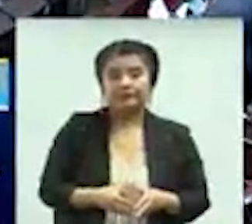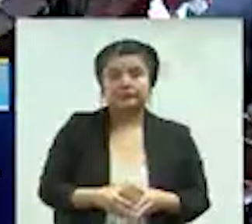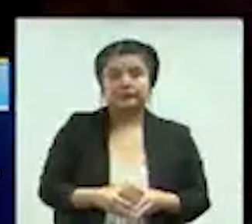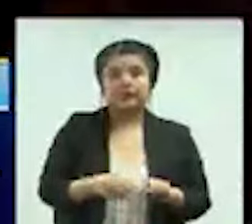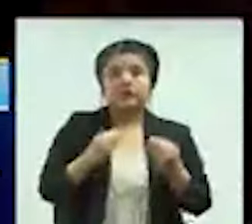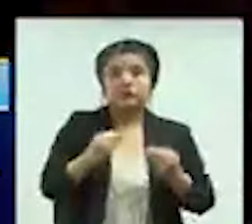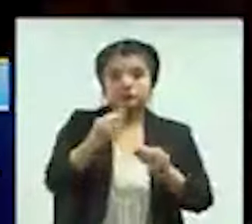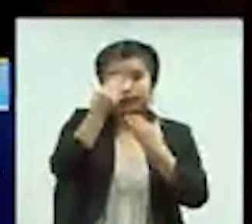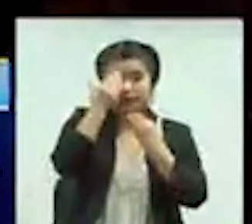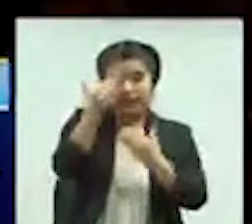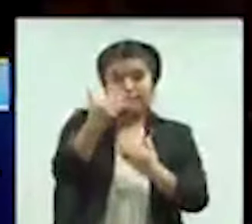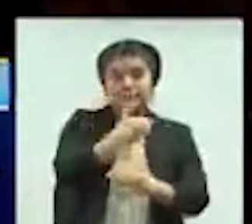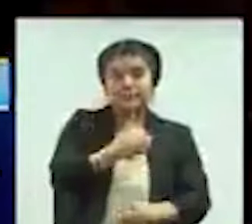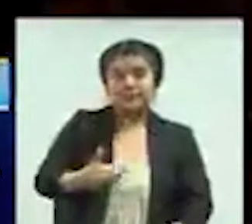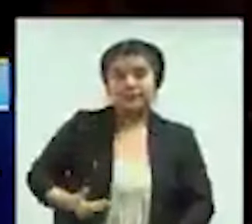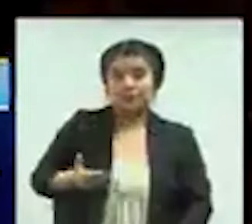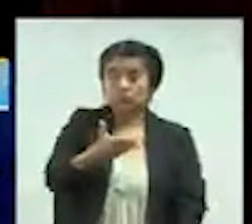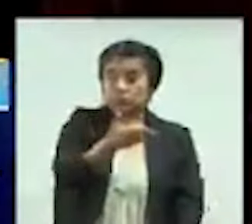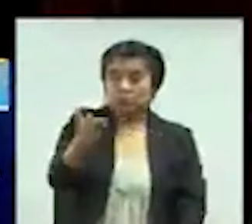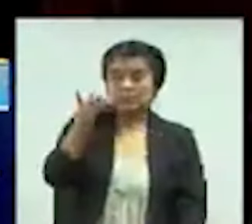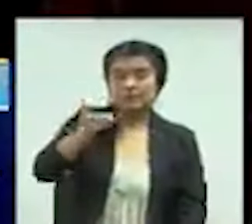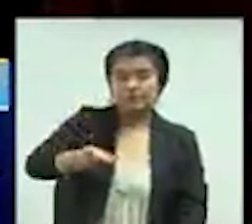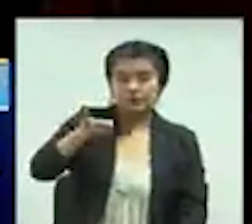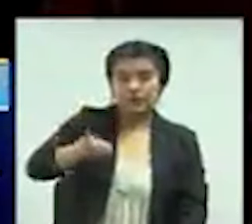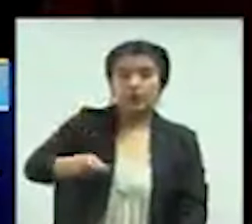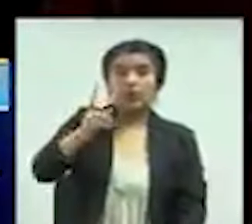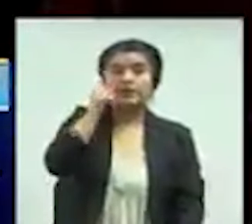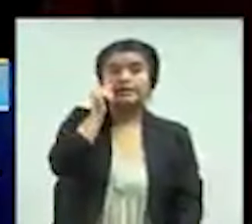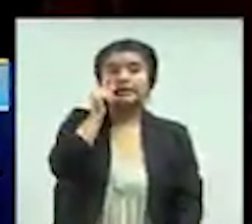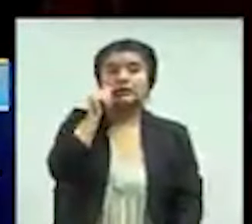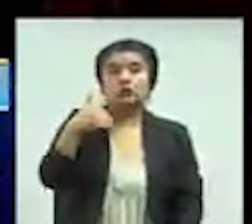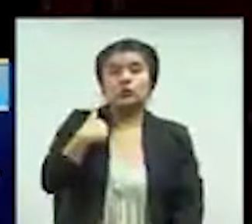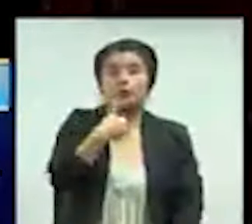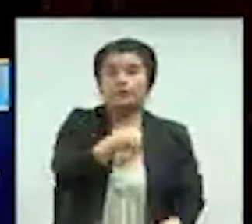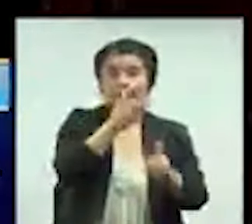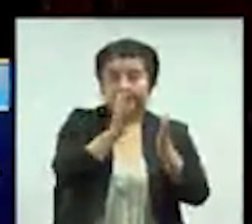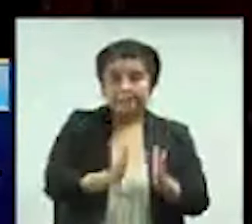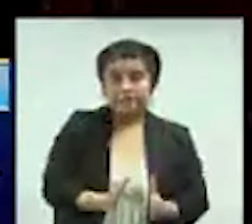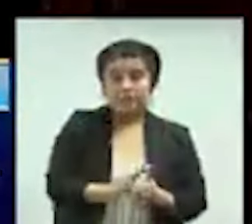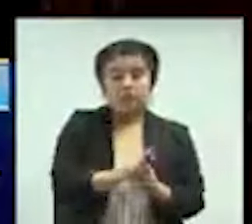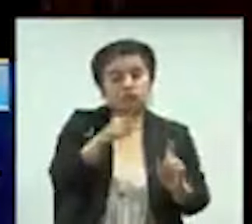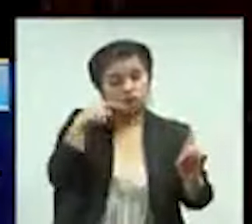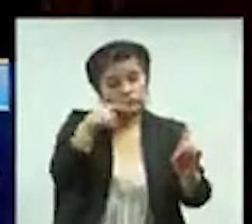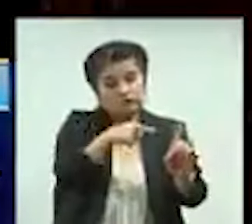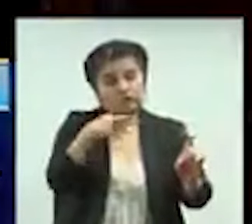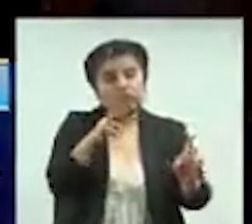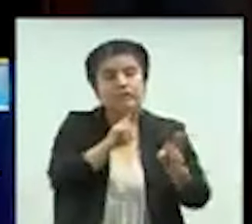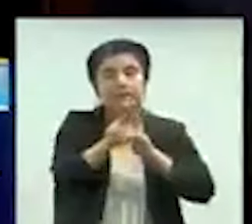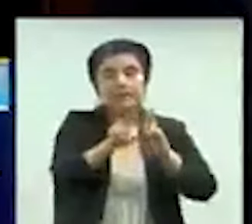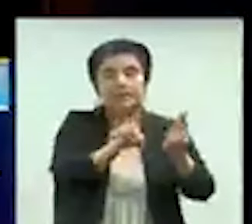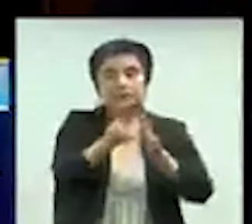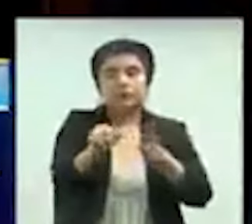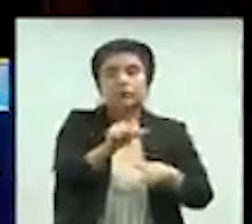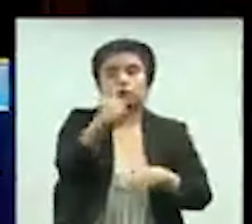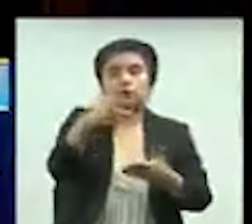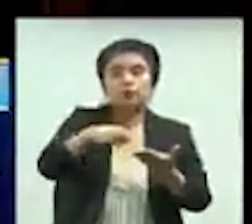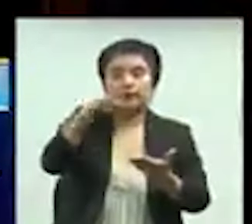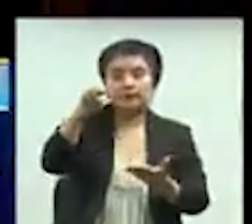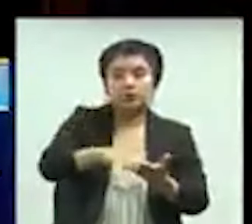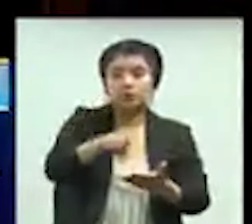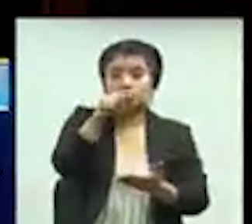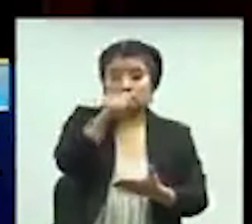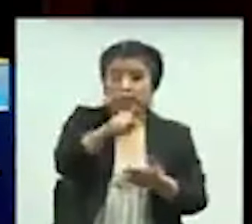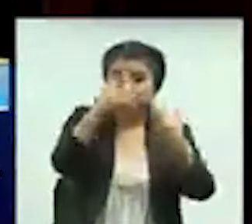Muchas gracias, presidente. Honorable pleno. Señor ministro, como ministro de Relaciones Exteriores, ¿considera